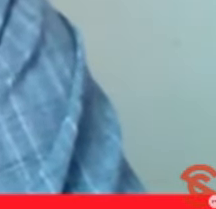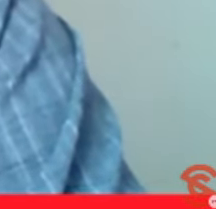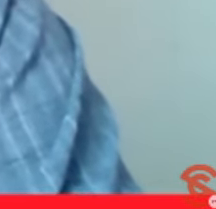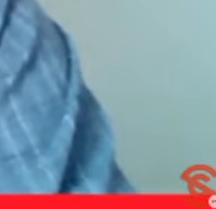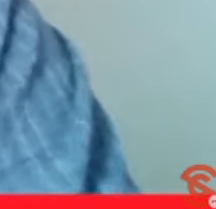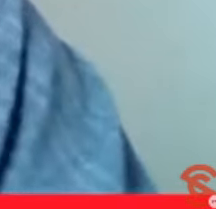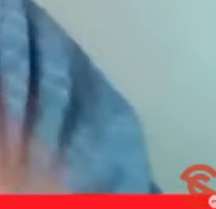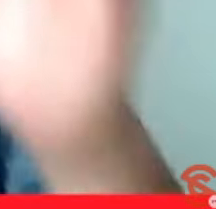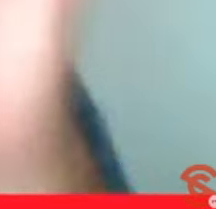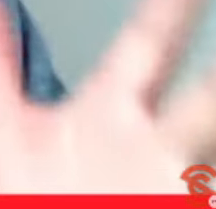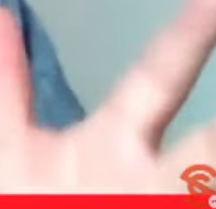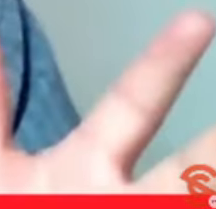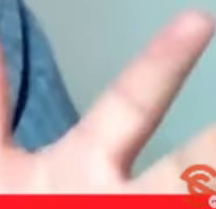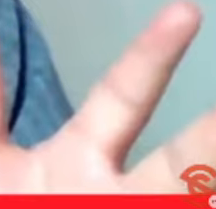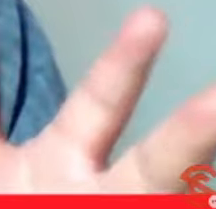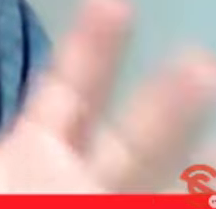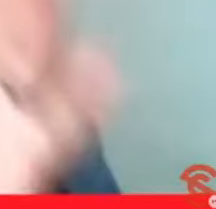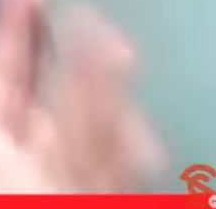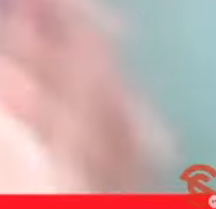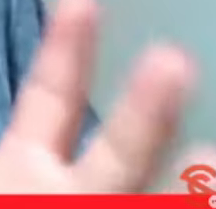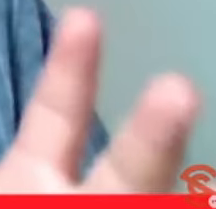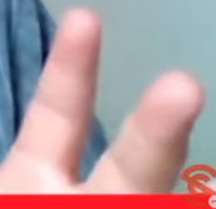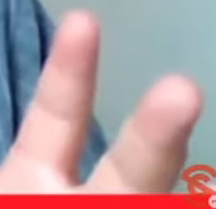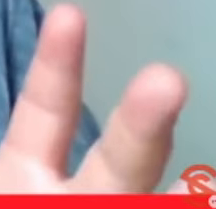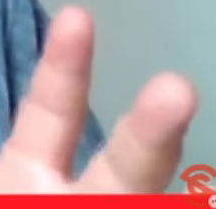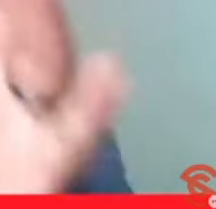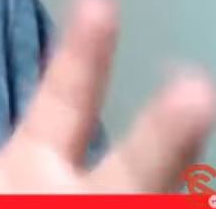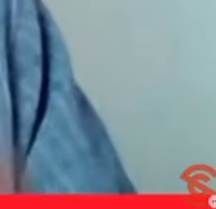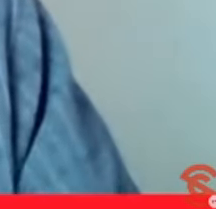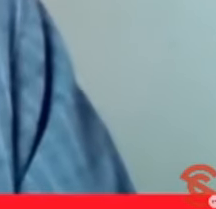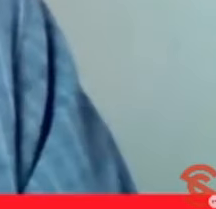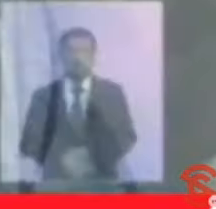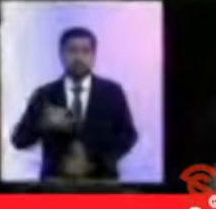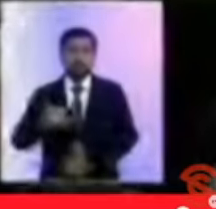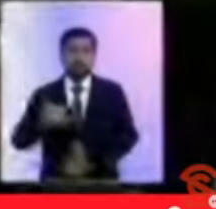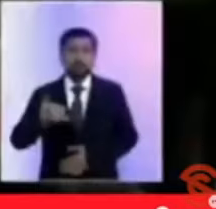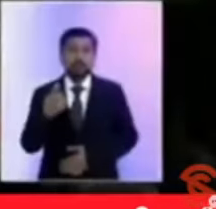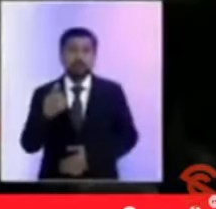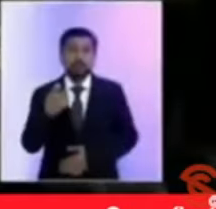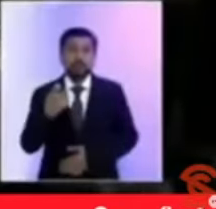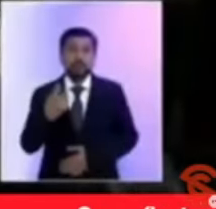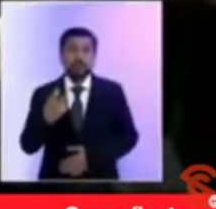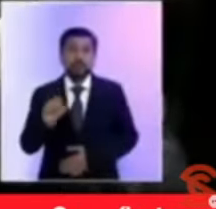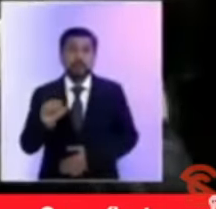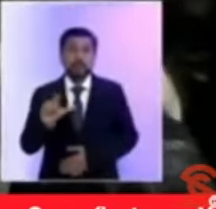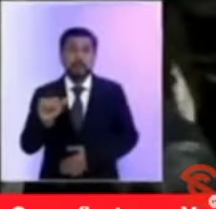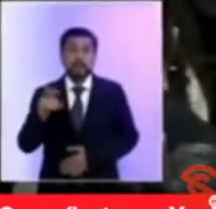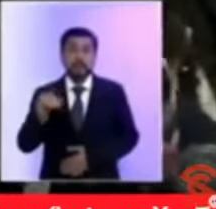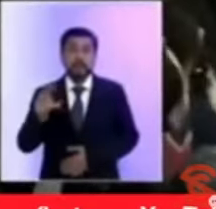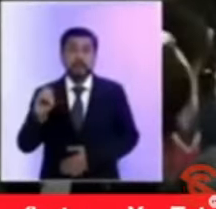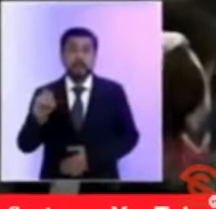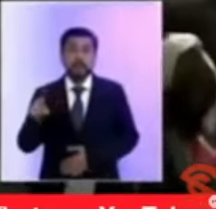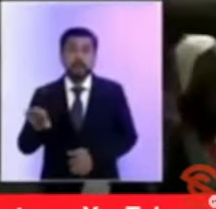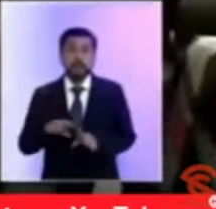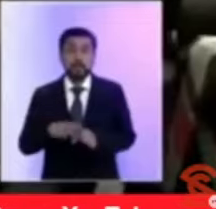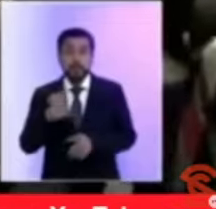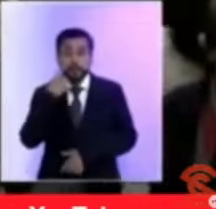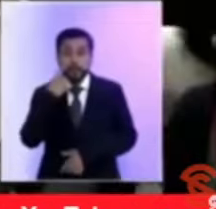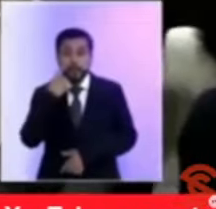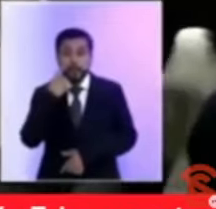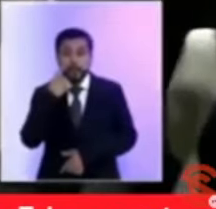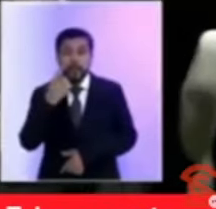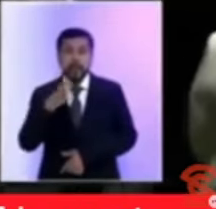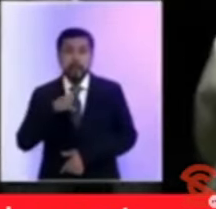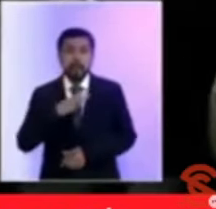doctora Claudia shom ahora sí oficialmente President electa de México Usted lo sabe perfectamente ella